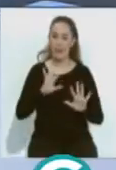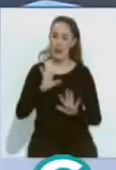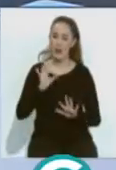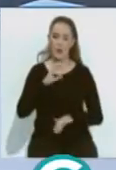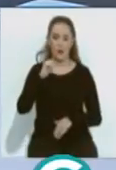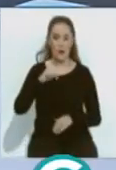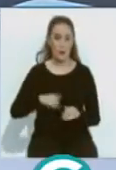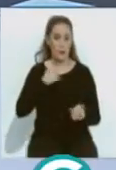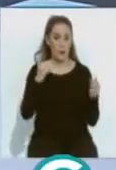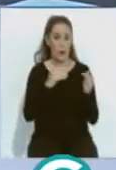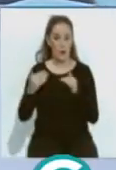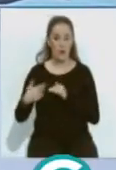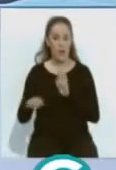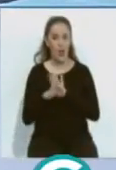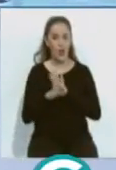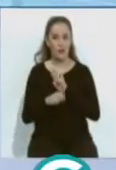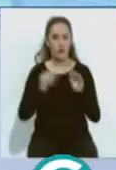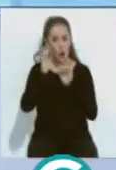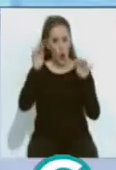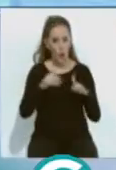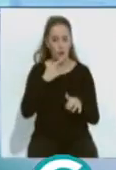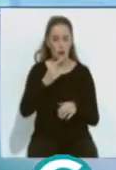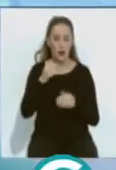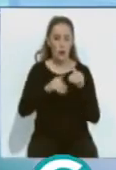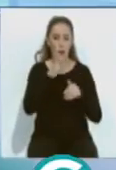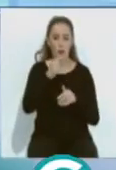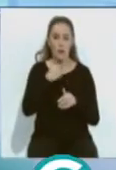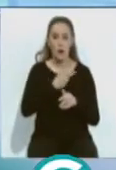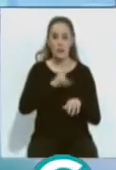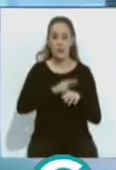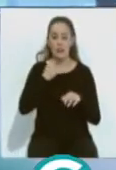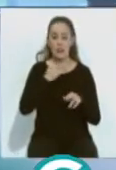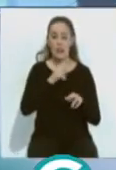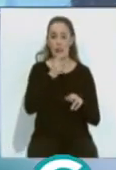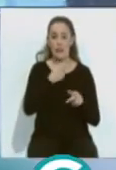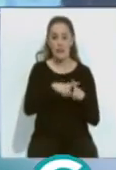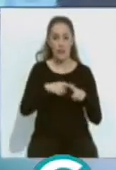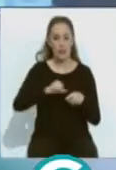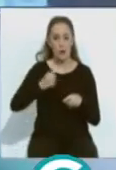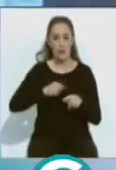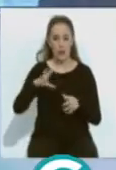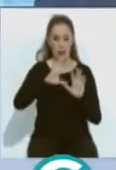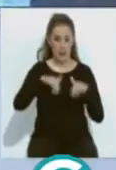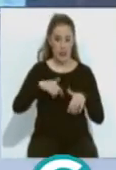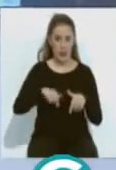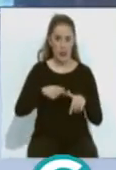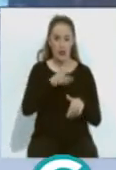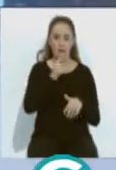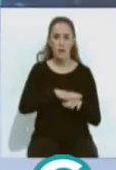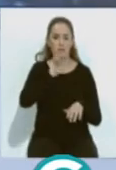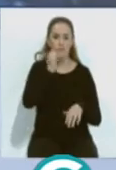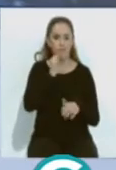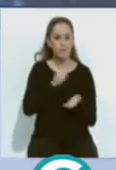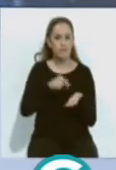Saludos, y como cada jueves continúan las concentraciones convocadas por los sindicatos en diferentes hospitales de la comunidad autónoma para